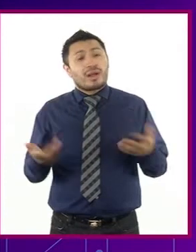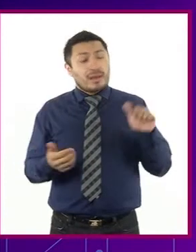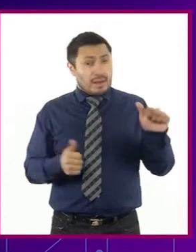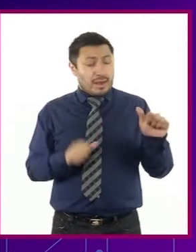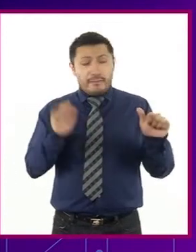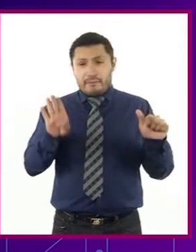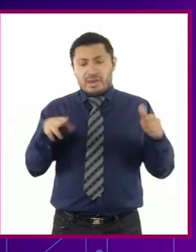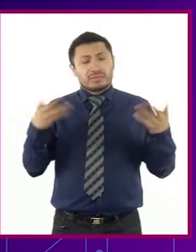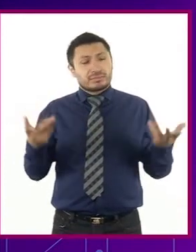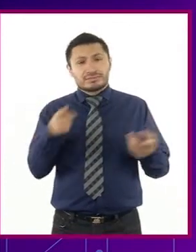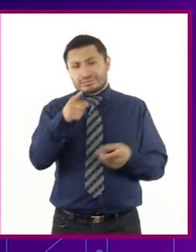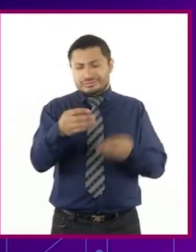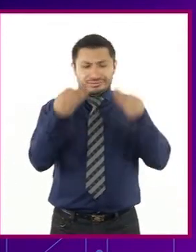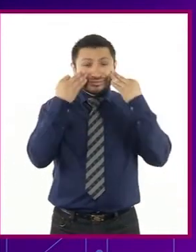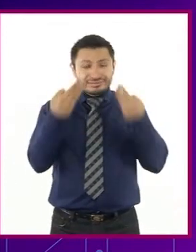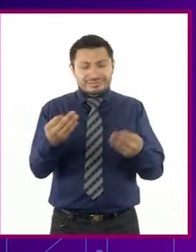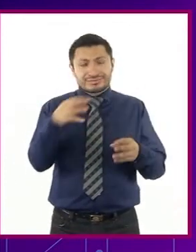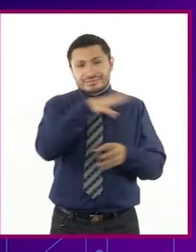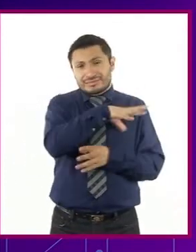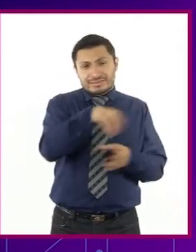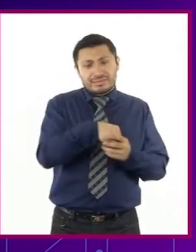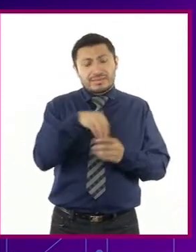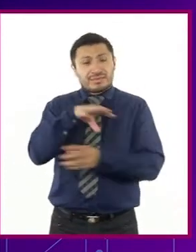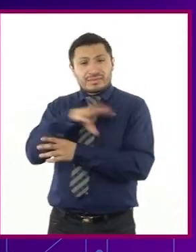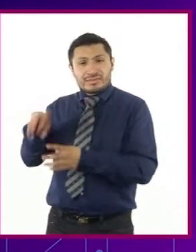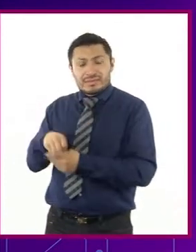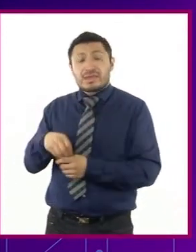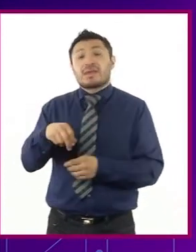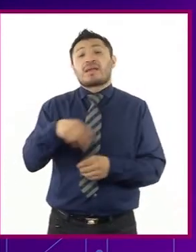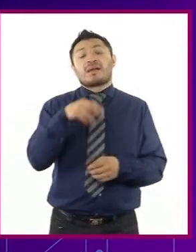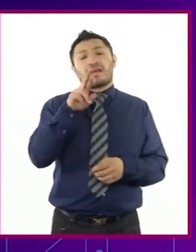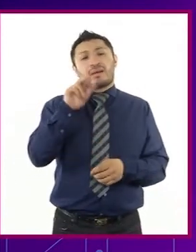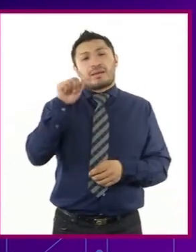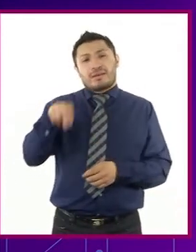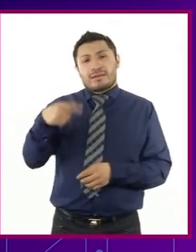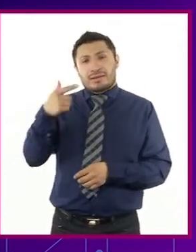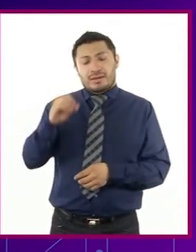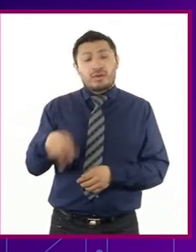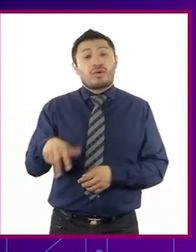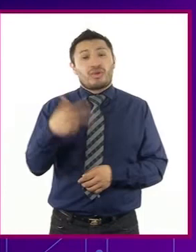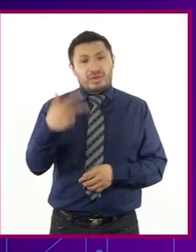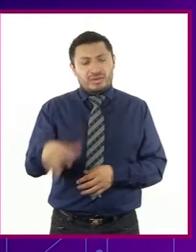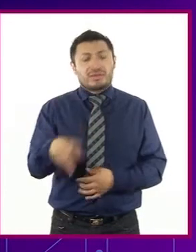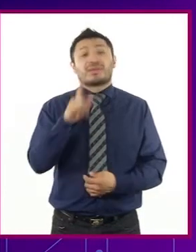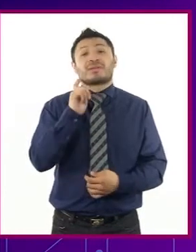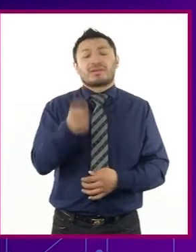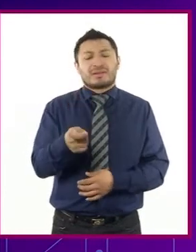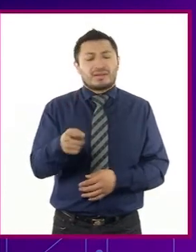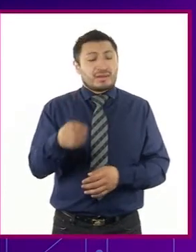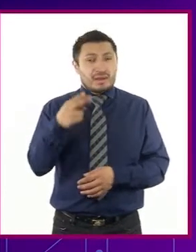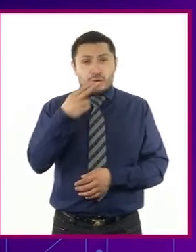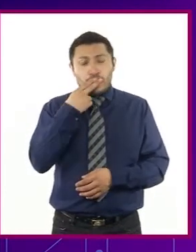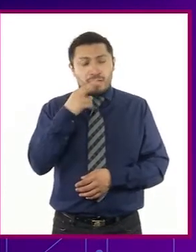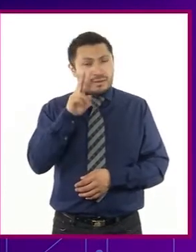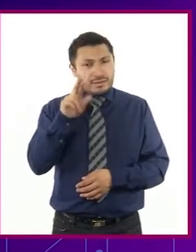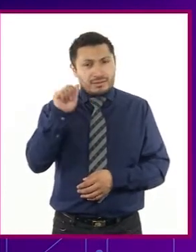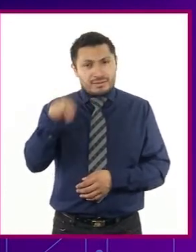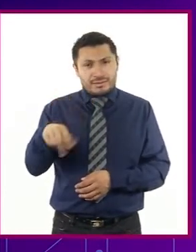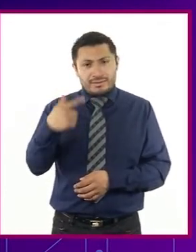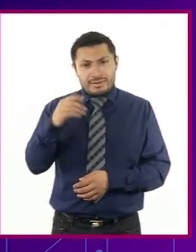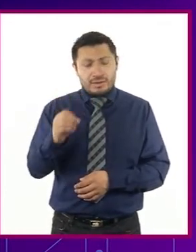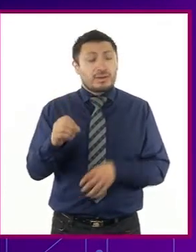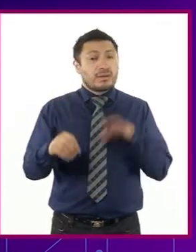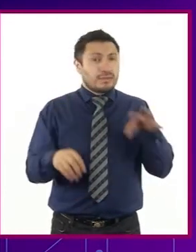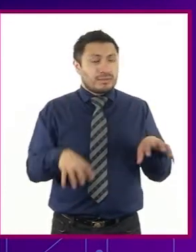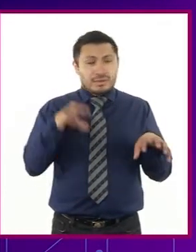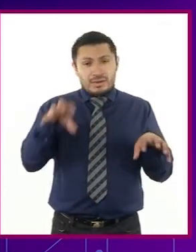ya notaron, en ambos conjuntos de datos el rango es 13. Esto quiere decir que, si usamos el rango, ambos